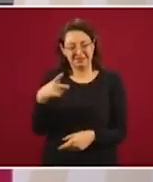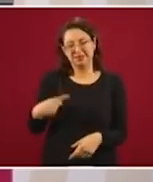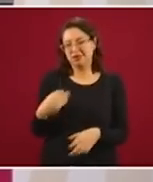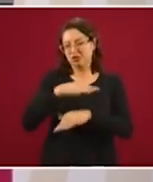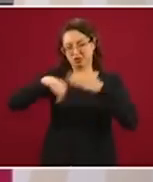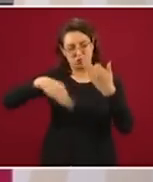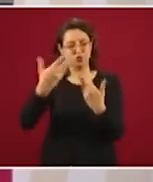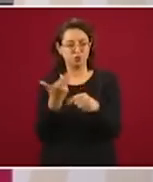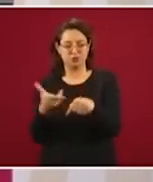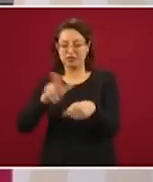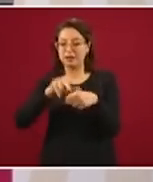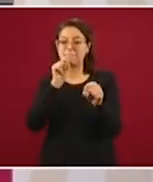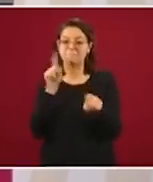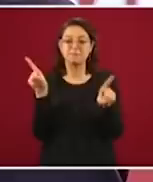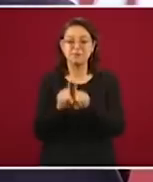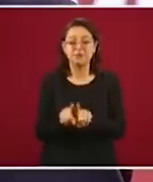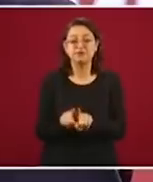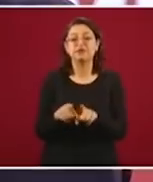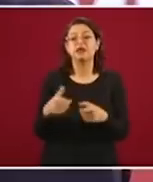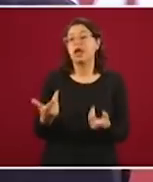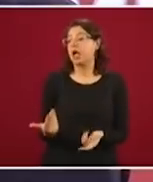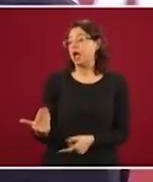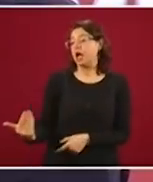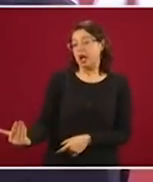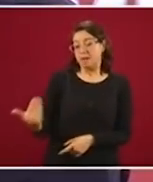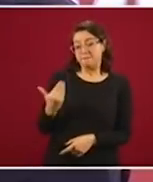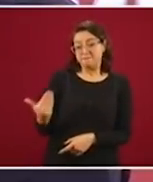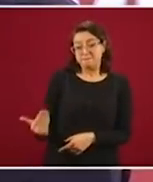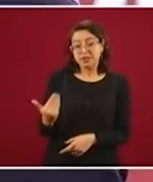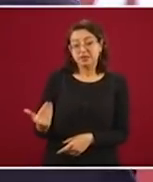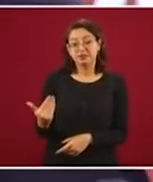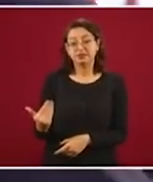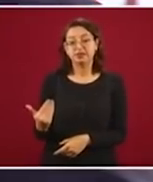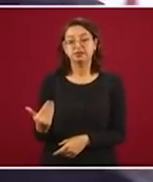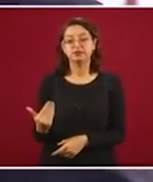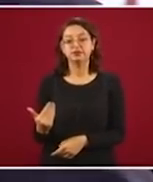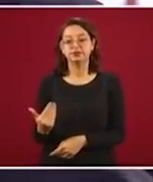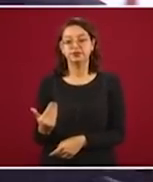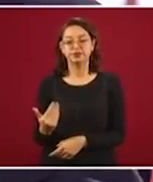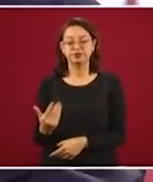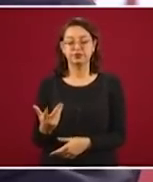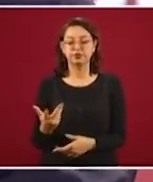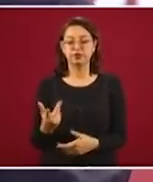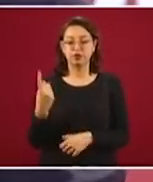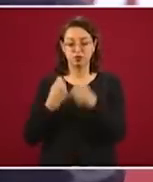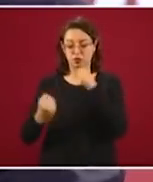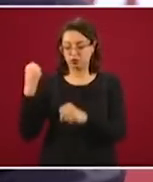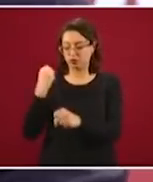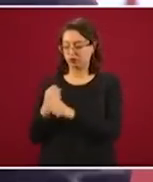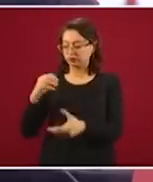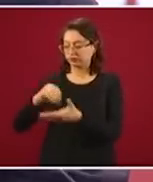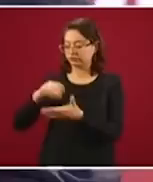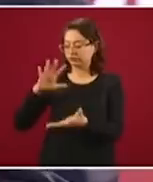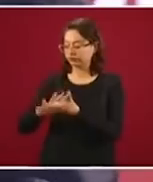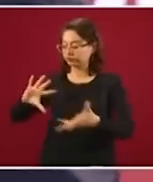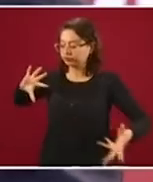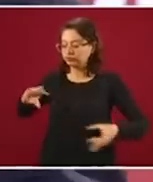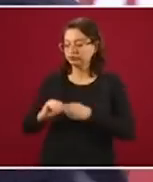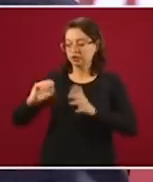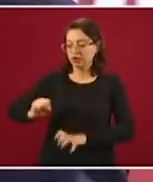Ahora, recientemente justo se aprobó, se hizo el reporte financiero del año pasado y el de este